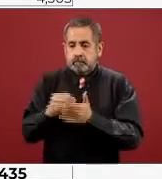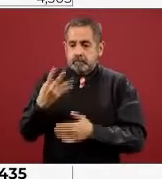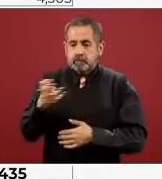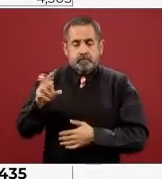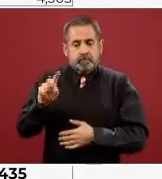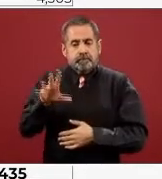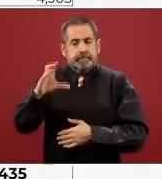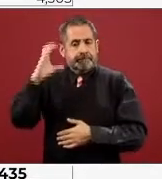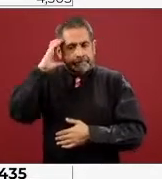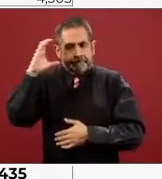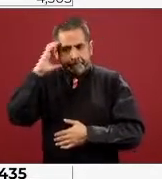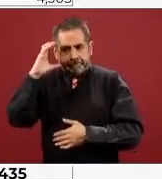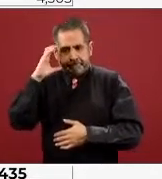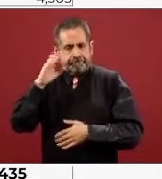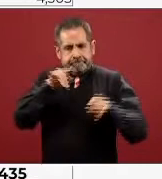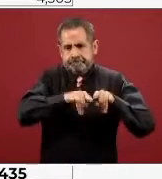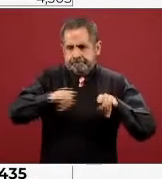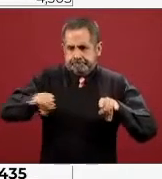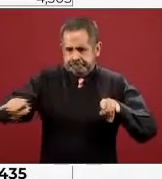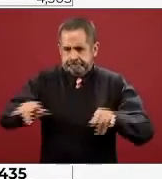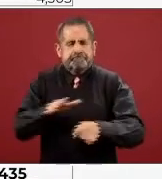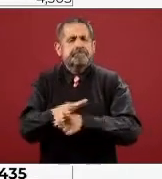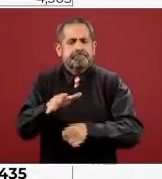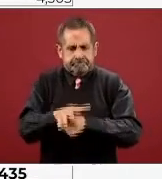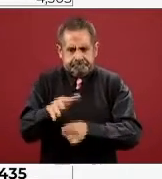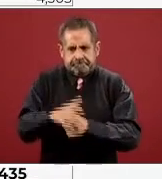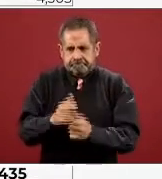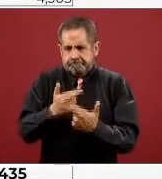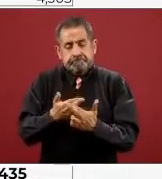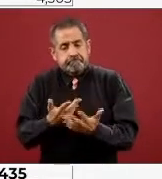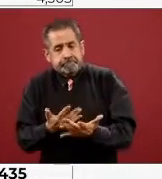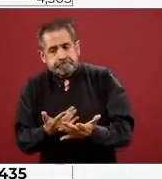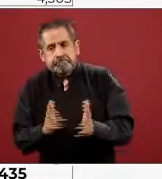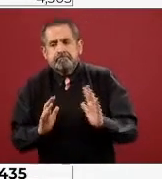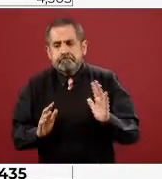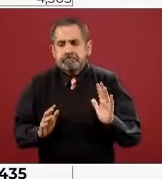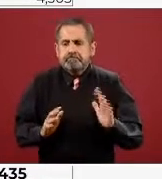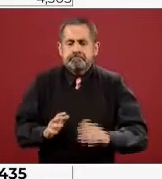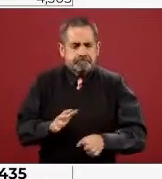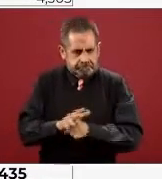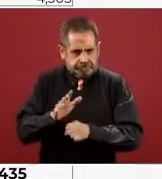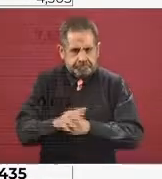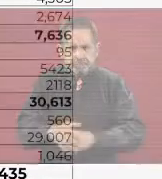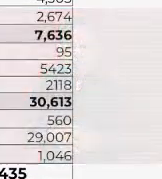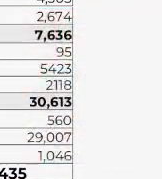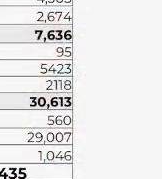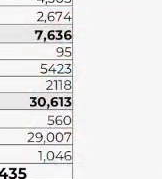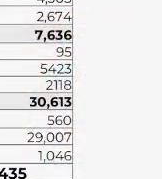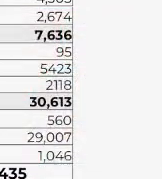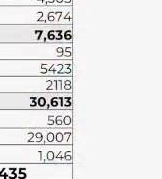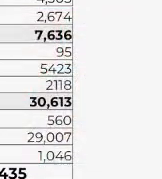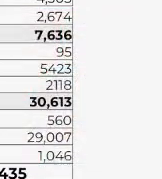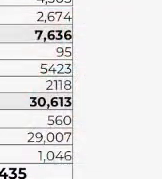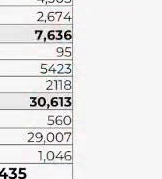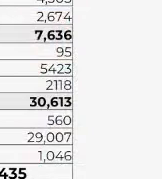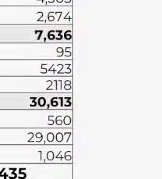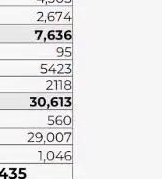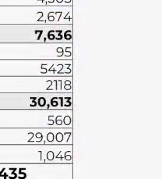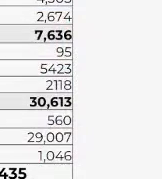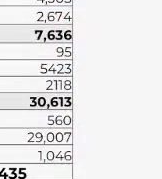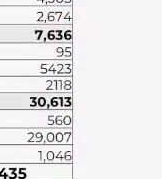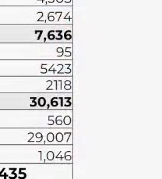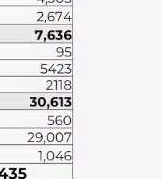121.435 camas. Esa es la infraestructura hospitalaria que tenemos. Tenemos cerca de